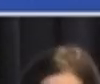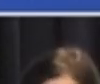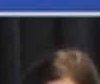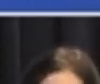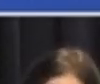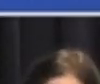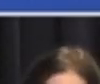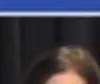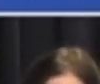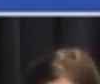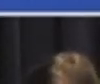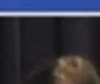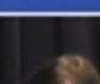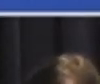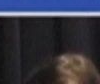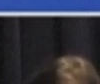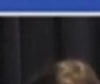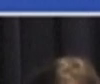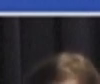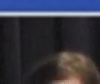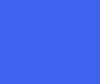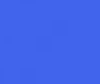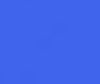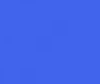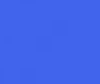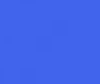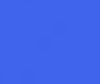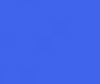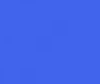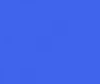proyecto en lo que es este símbolo de paz